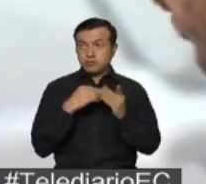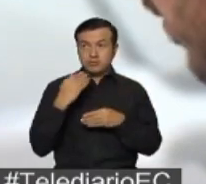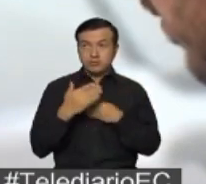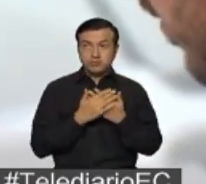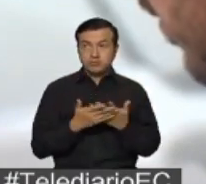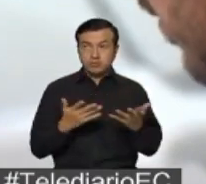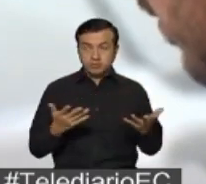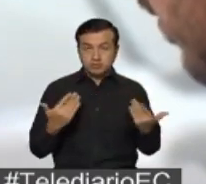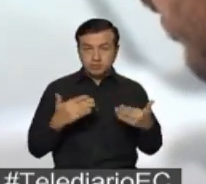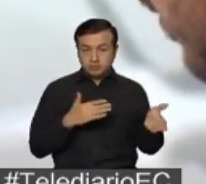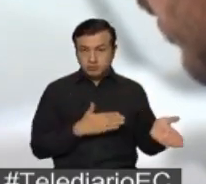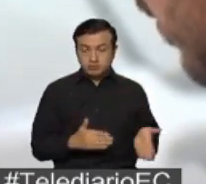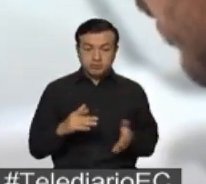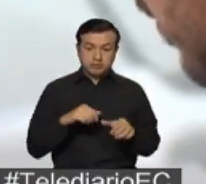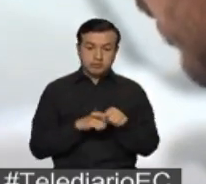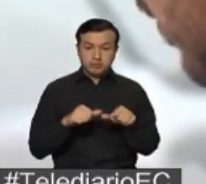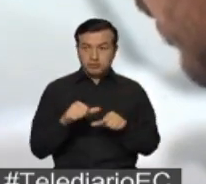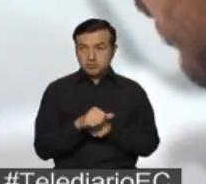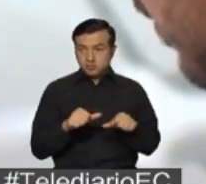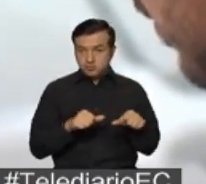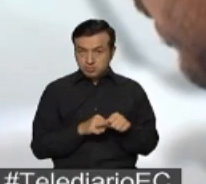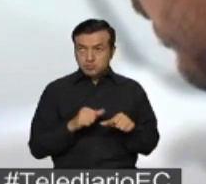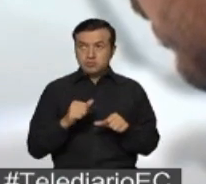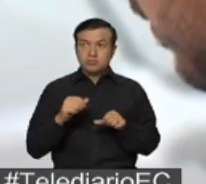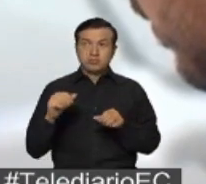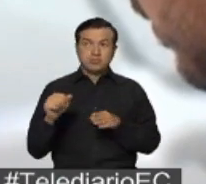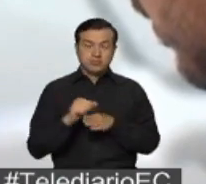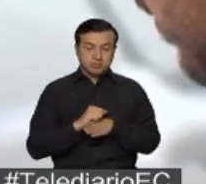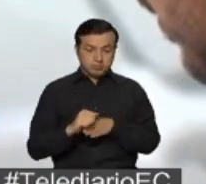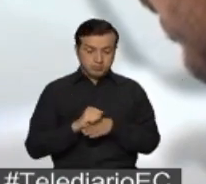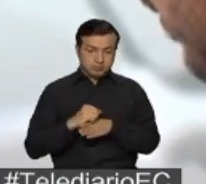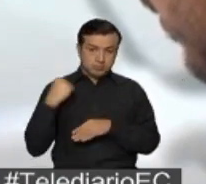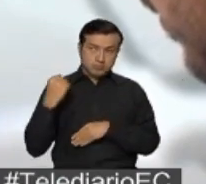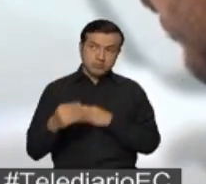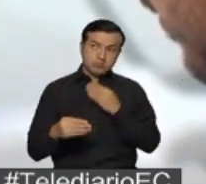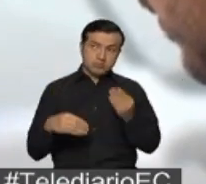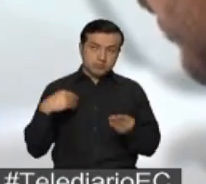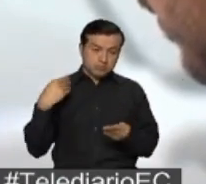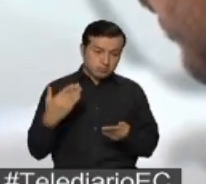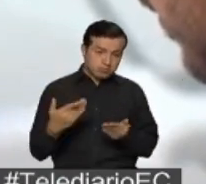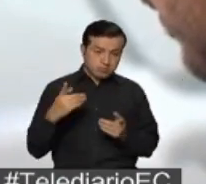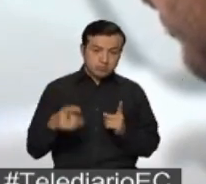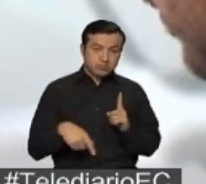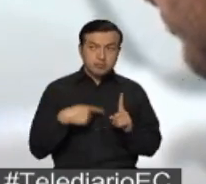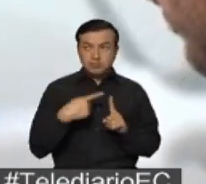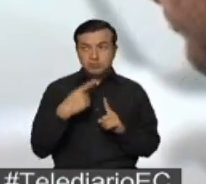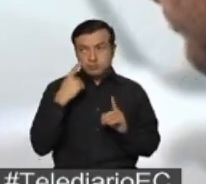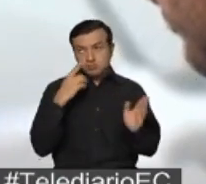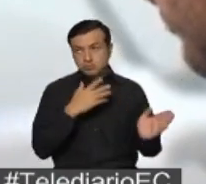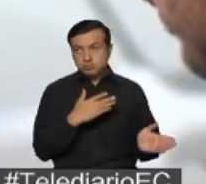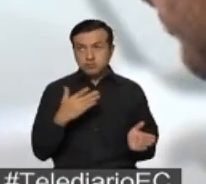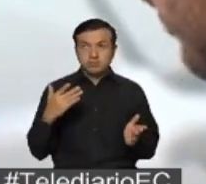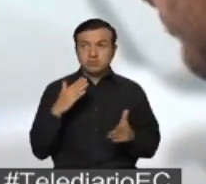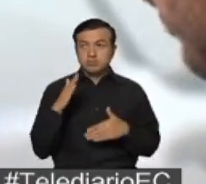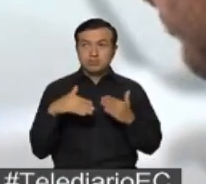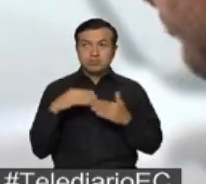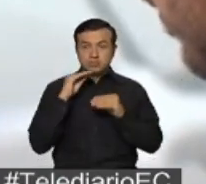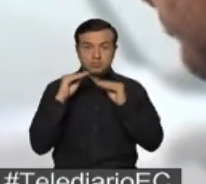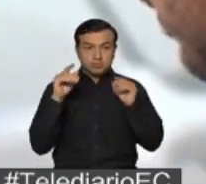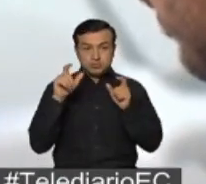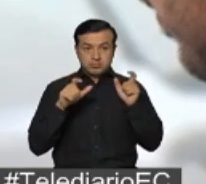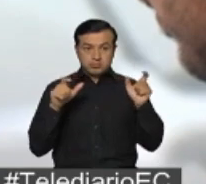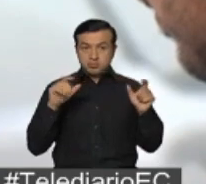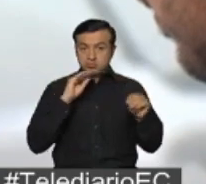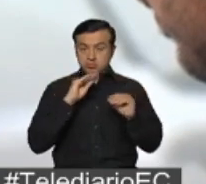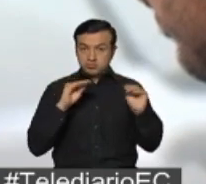y acompañamiento entrenamiento y también la transferencia de conocimiento para que mejoren sus